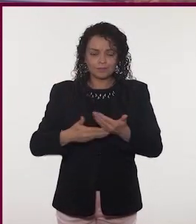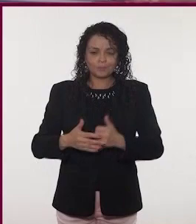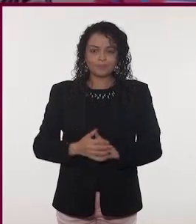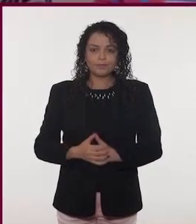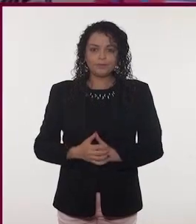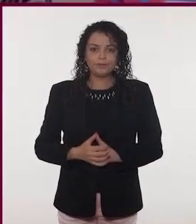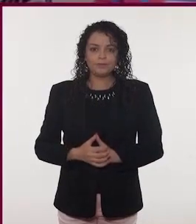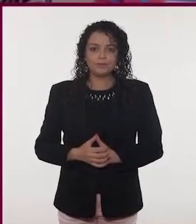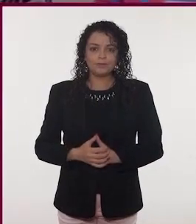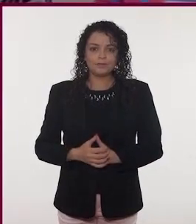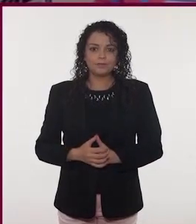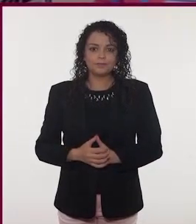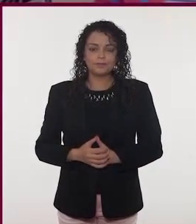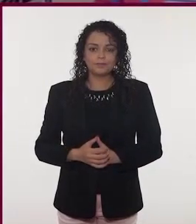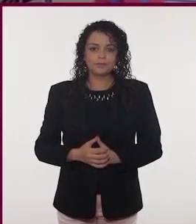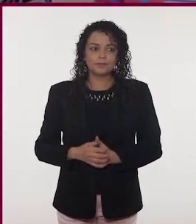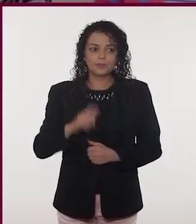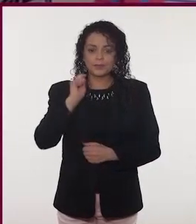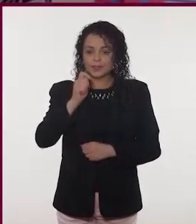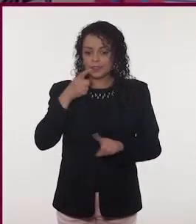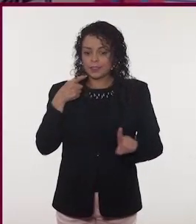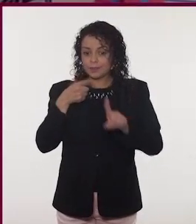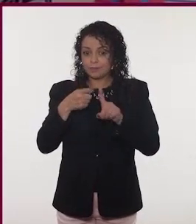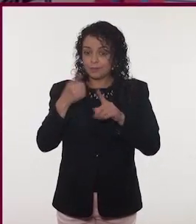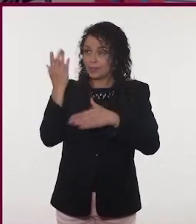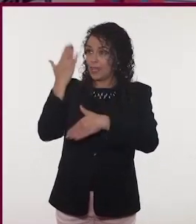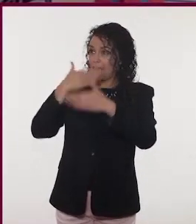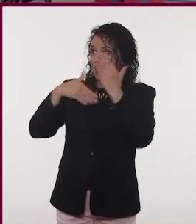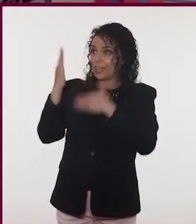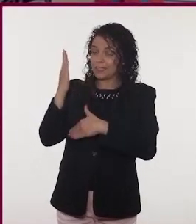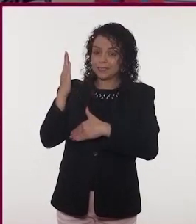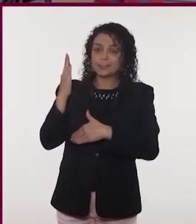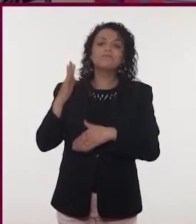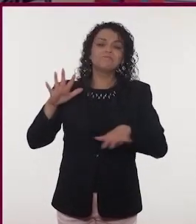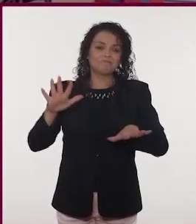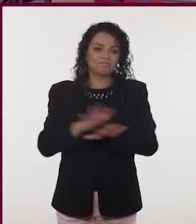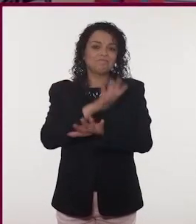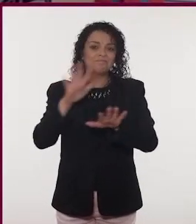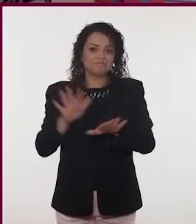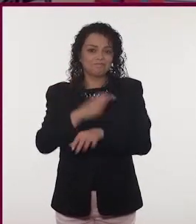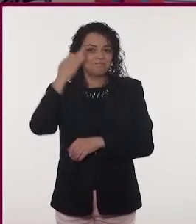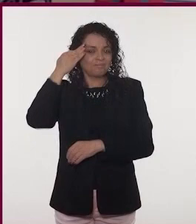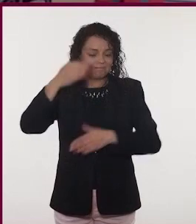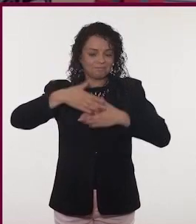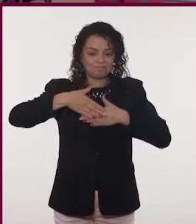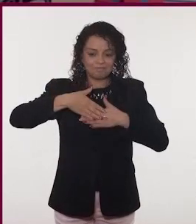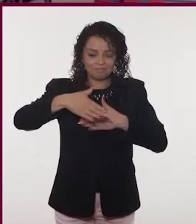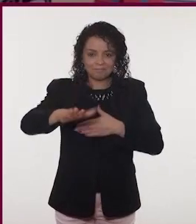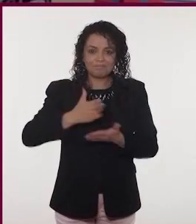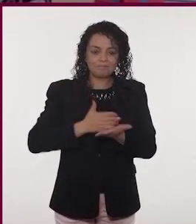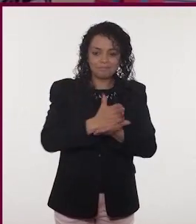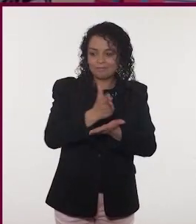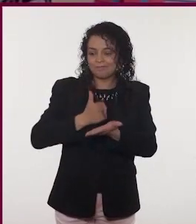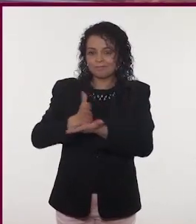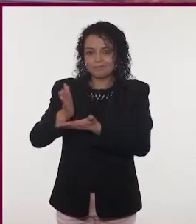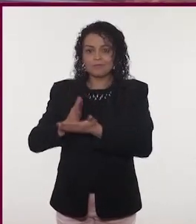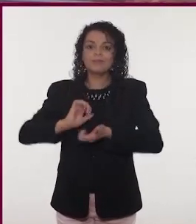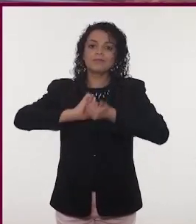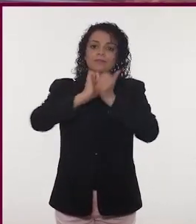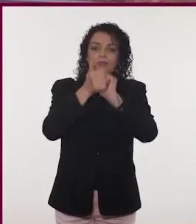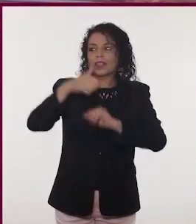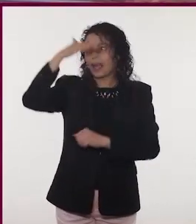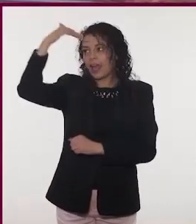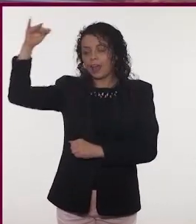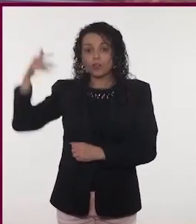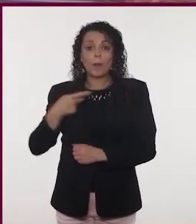comentarios. Nuestra definición de éxito seguro cambiará conforme transitemos ruta hacia la vida adulta. Pero